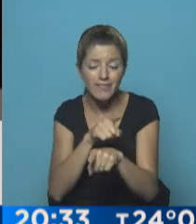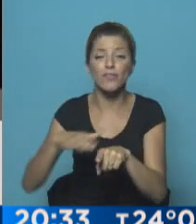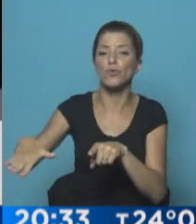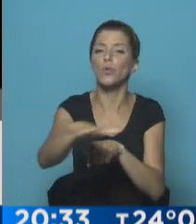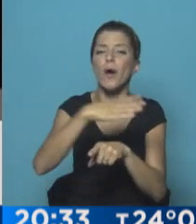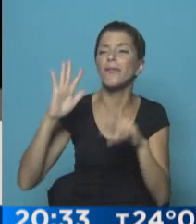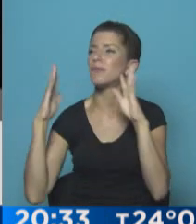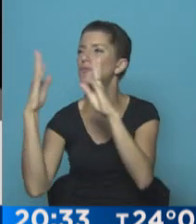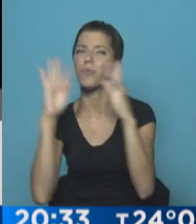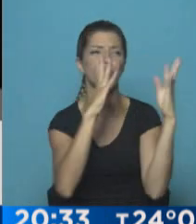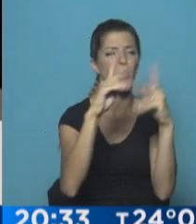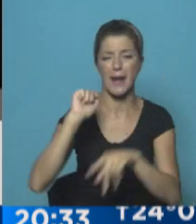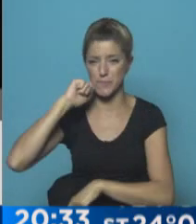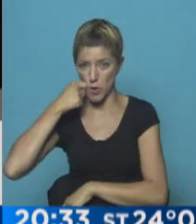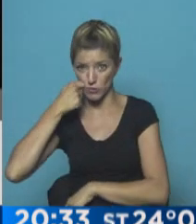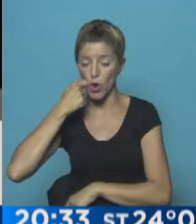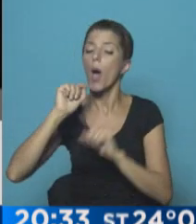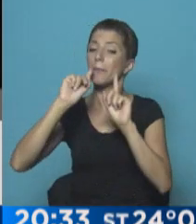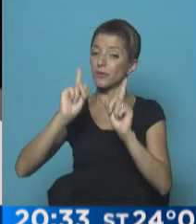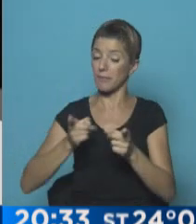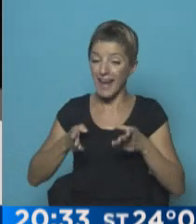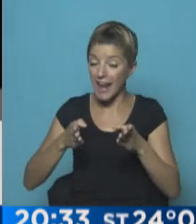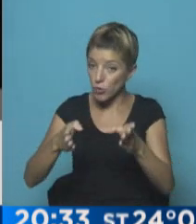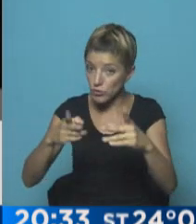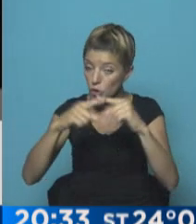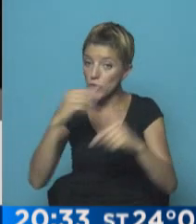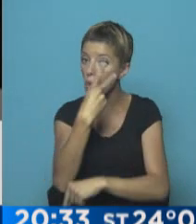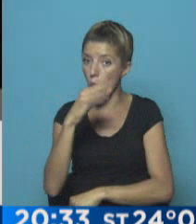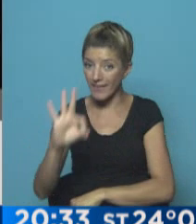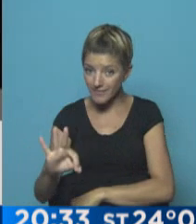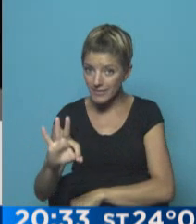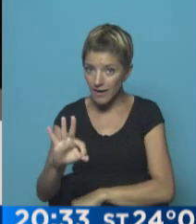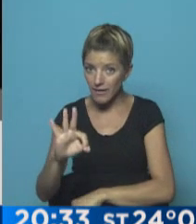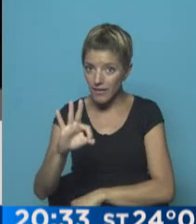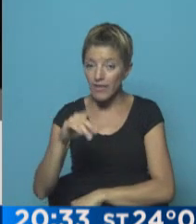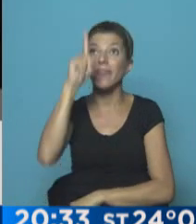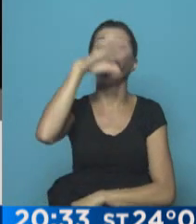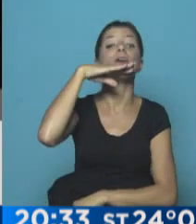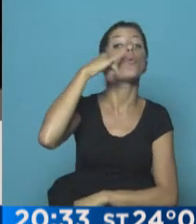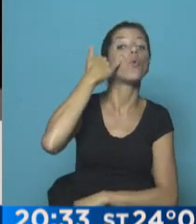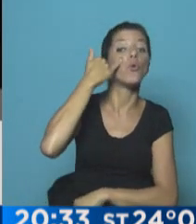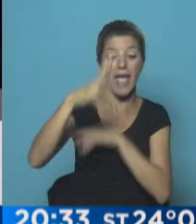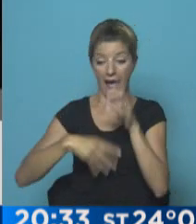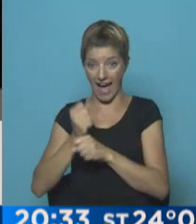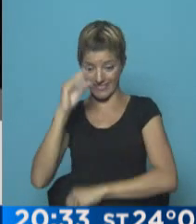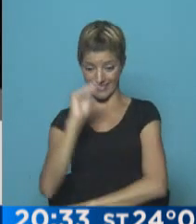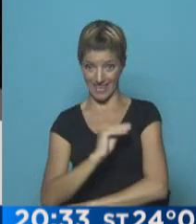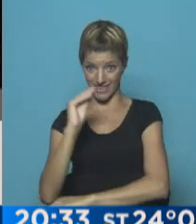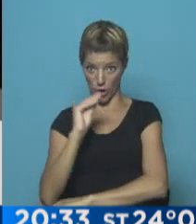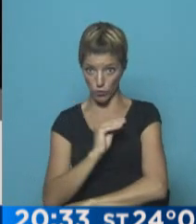ruta que cruza toda la Argentina, que va desde Jujuy hasta Santa